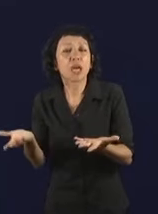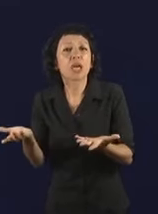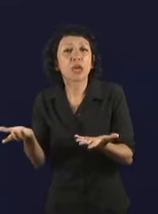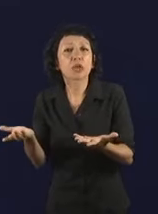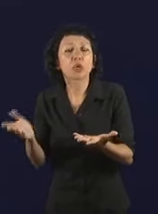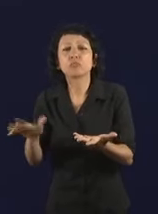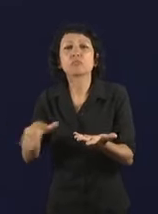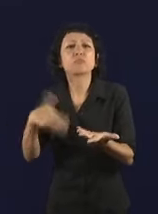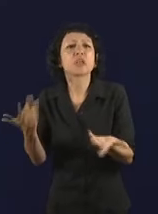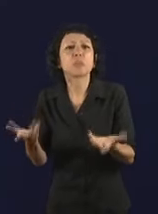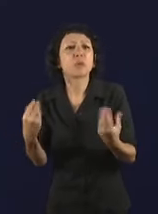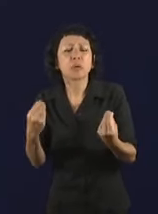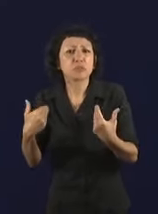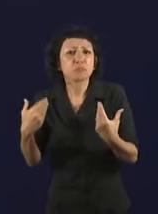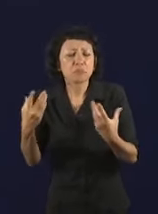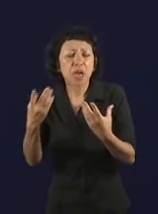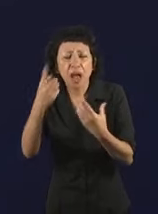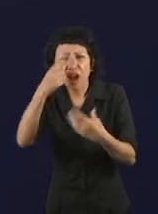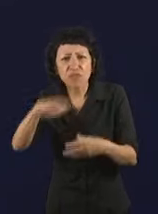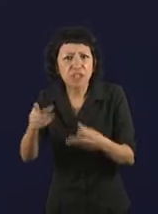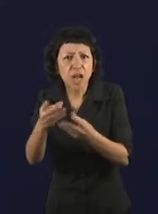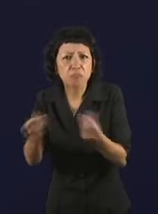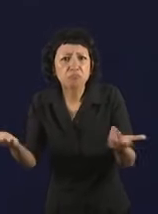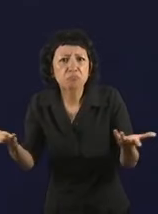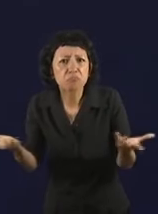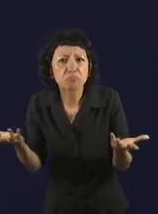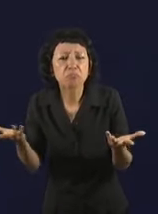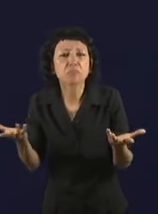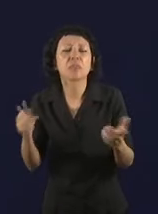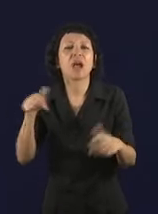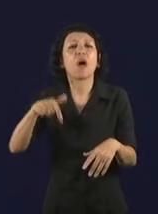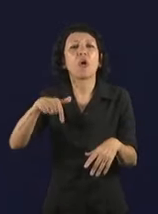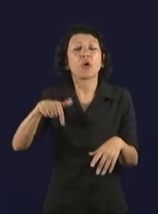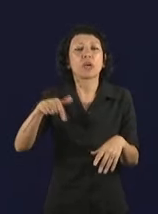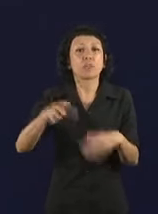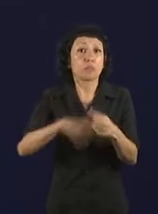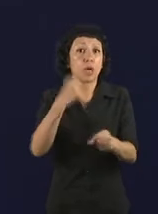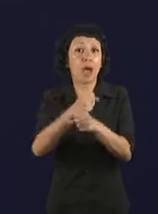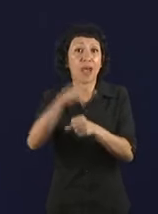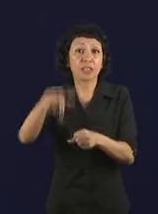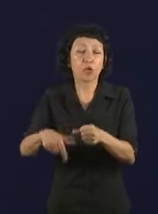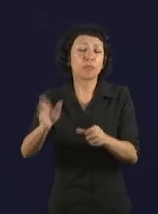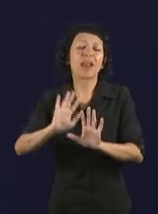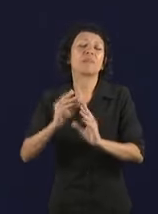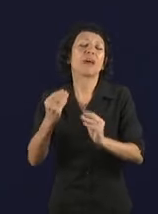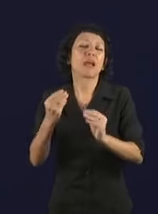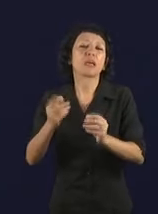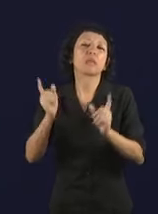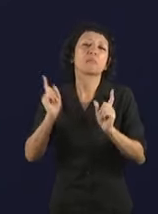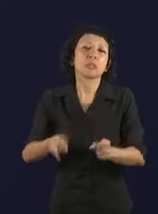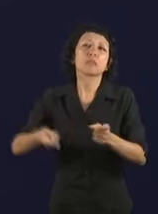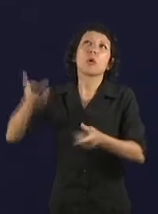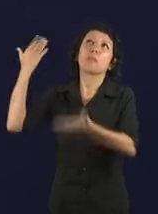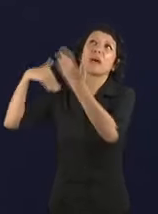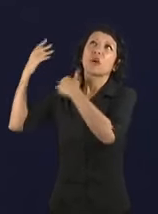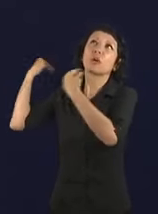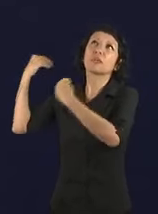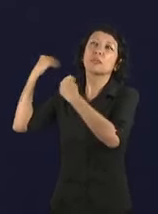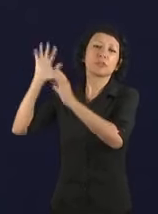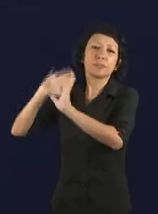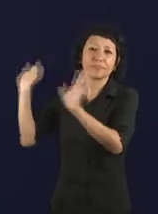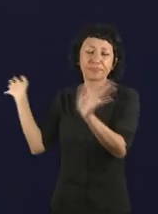contrapartida no ocurrió eh Te traigo ahora hasta hoy para no hablar del pasado desde esta brutal